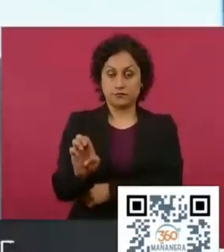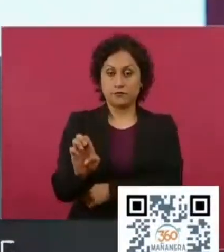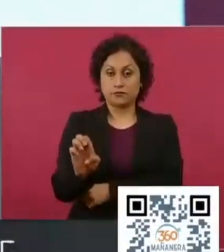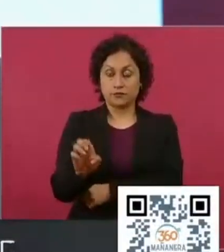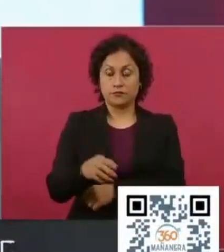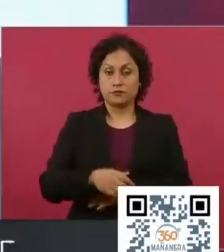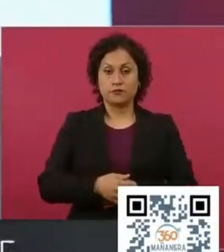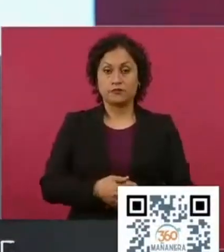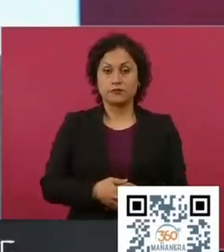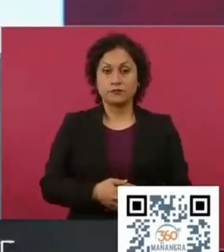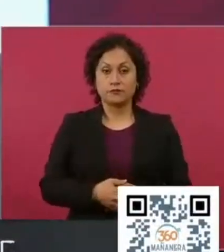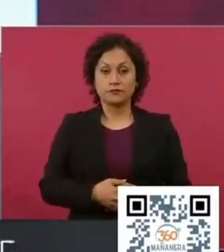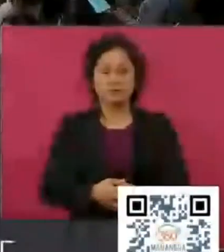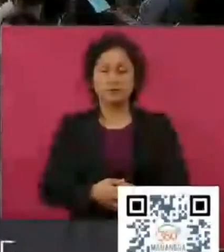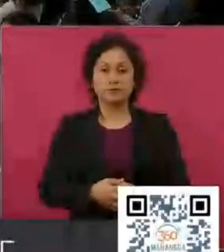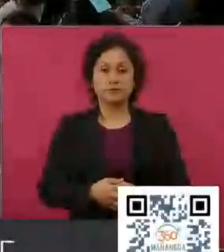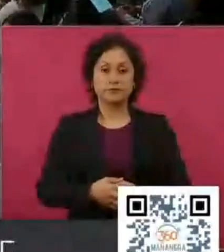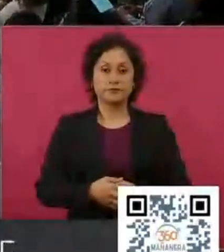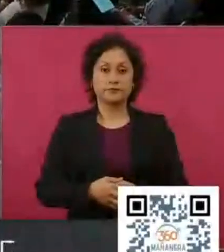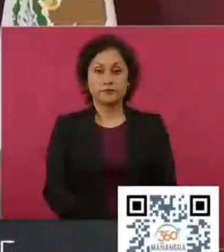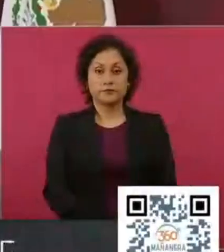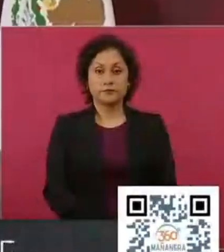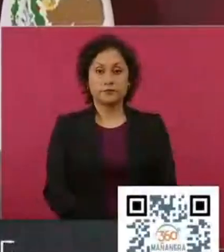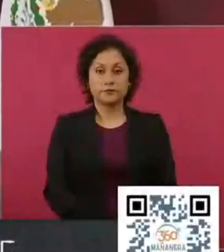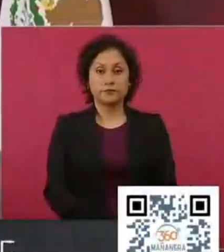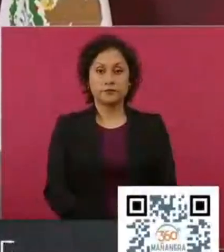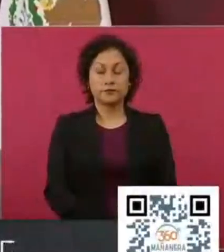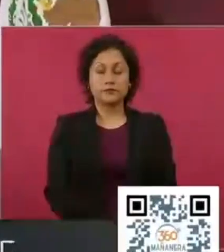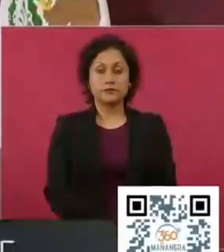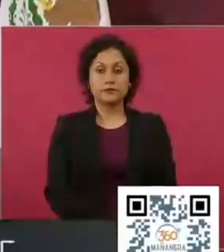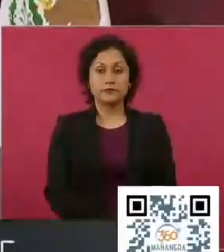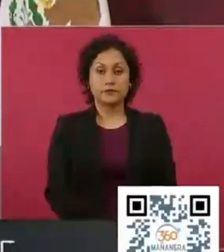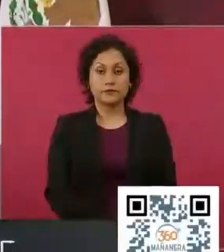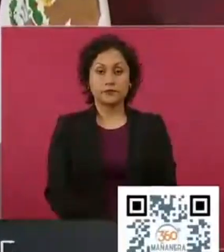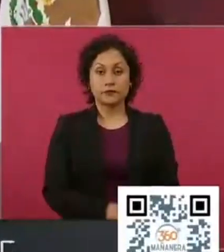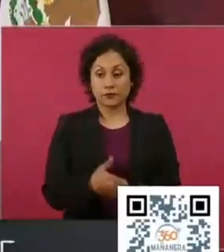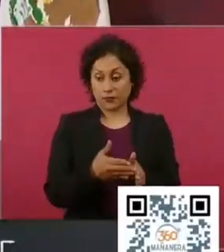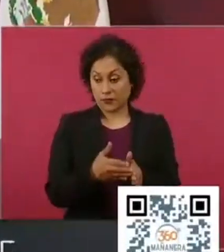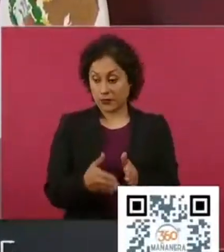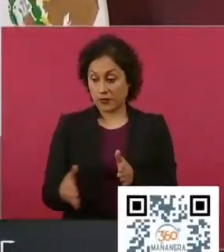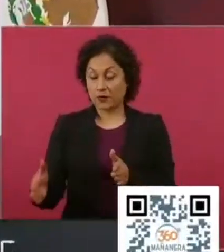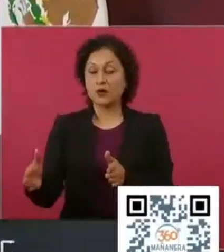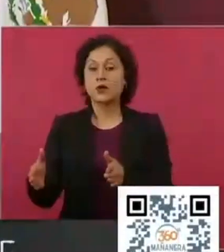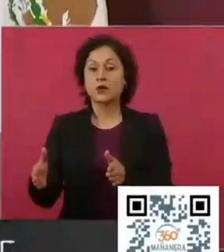de relaciones exteriores en 10 días